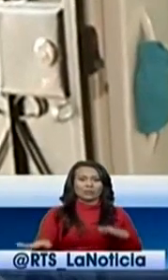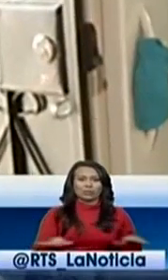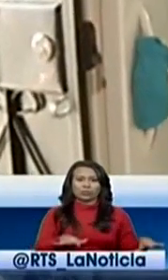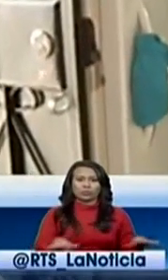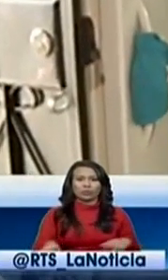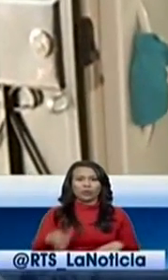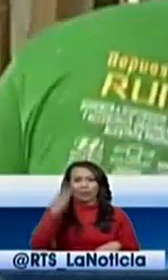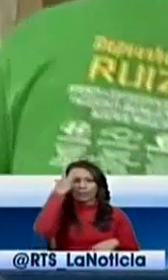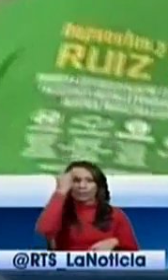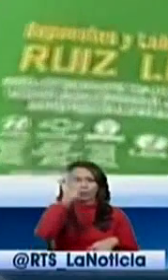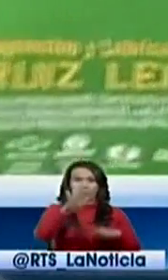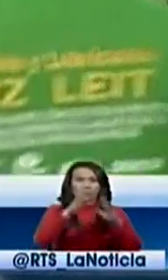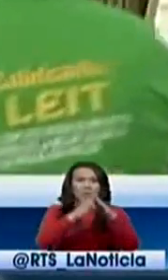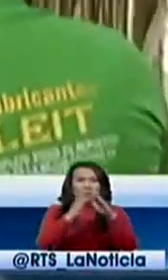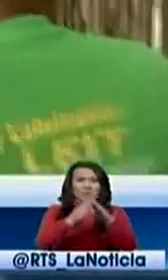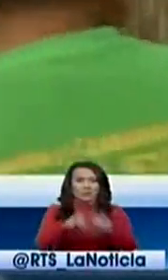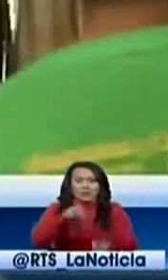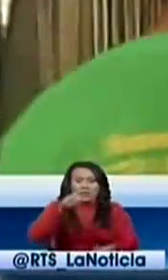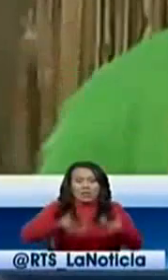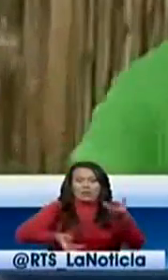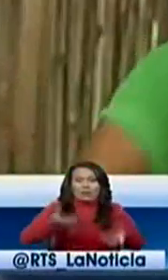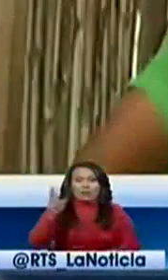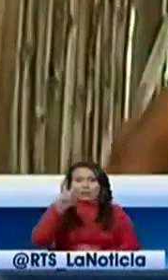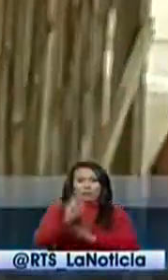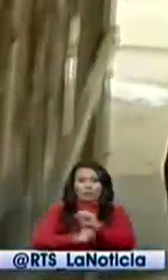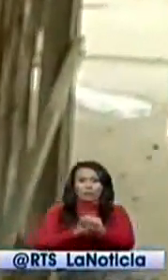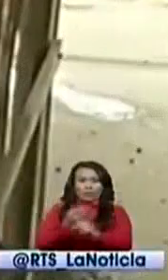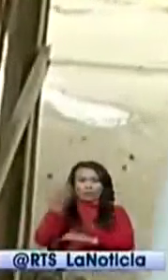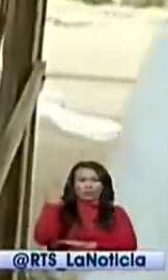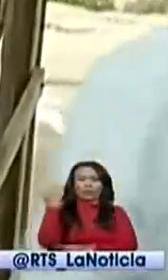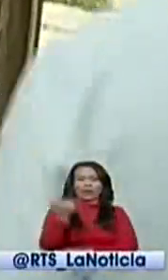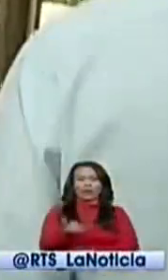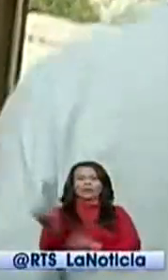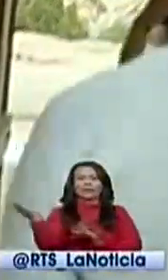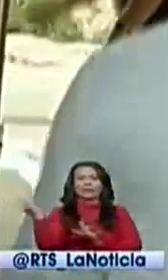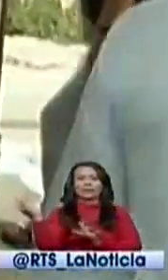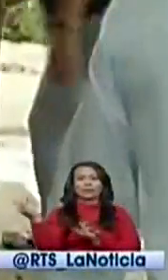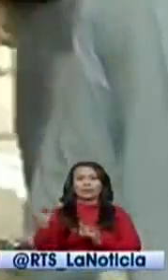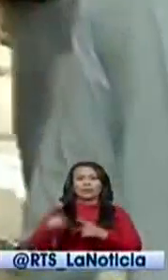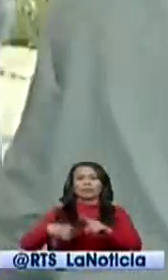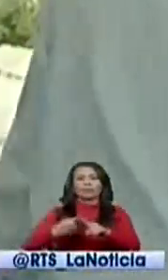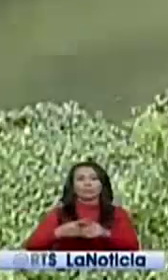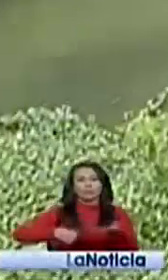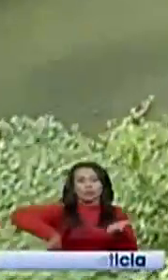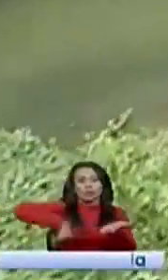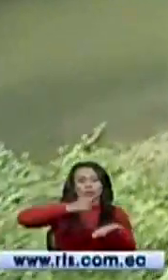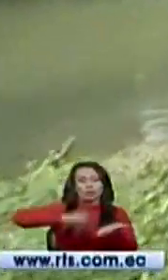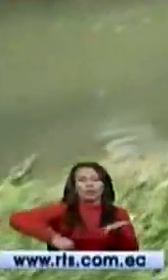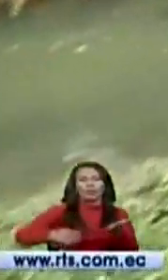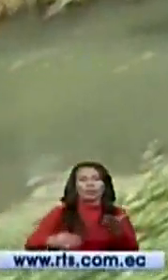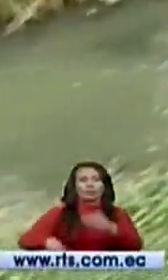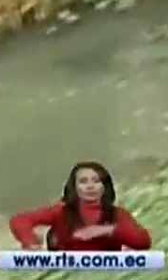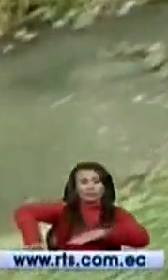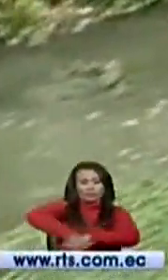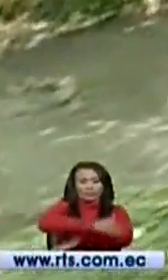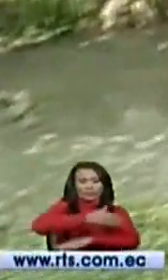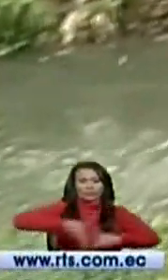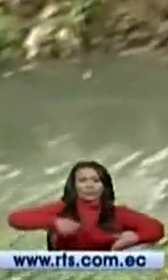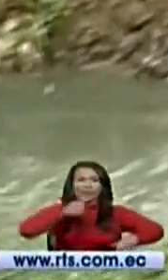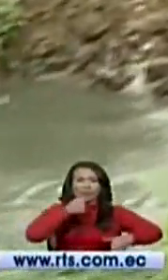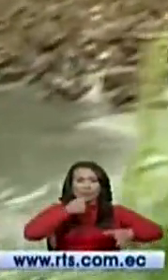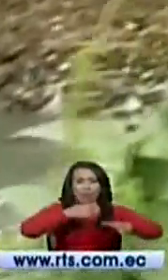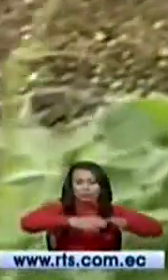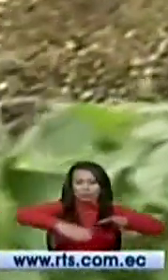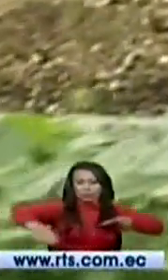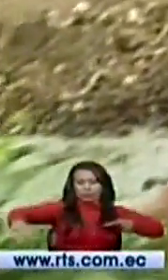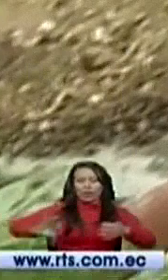quemó la casa hace 2 años. Y ahora están esperando una disposición de la contratista que construye un canal al pie de